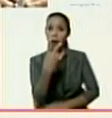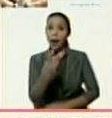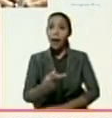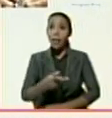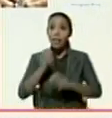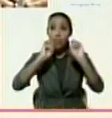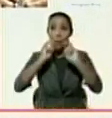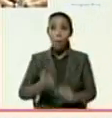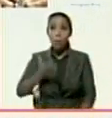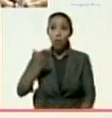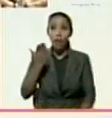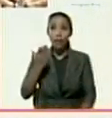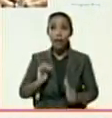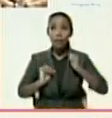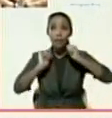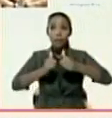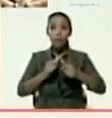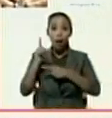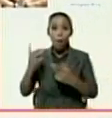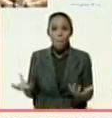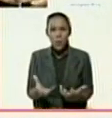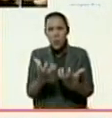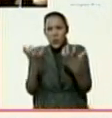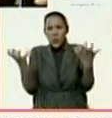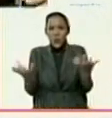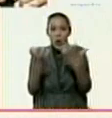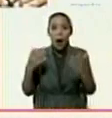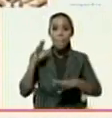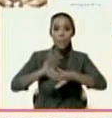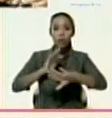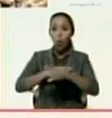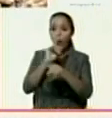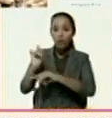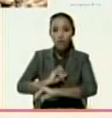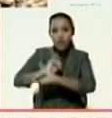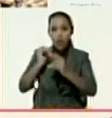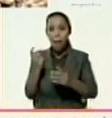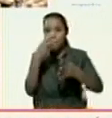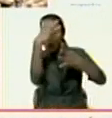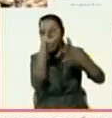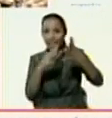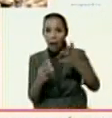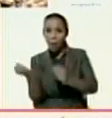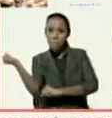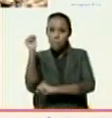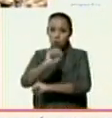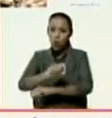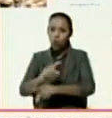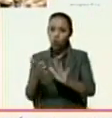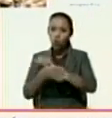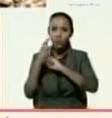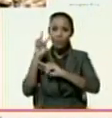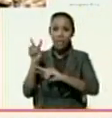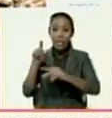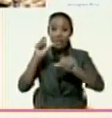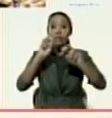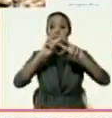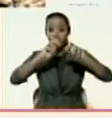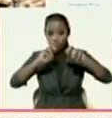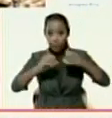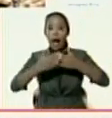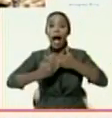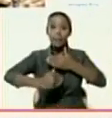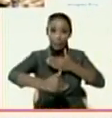se inician el incendio que acabó con todos estos bienes. Las investigaciones van muy adelantadas, muy